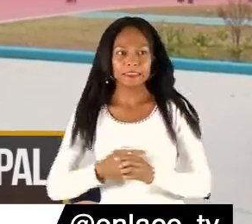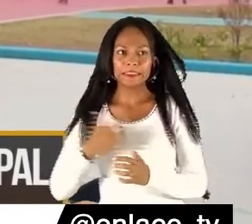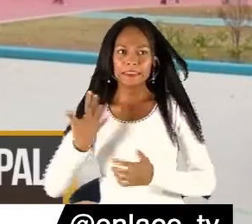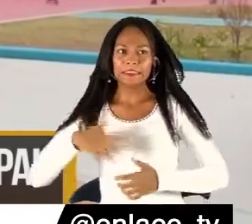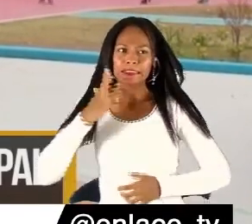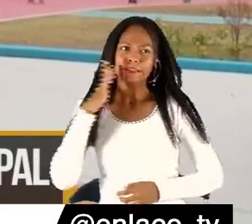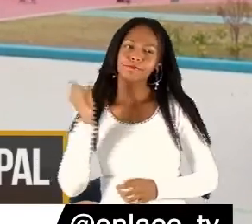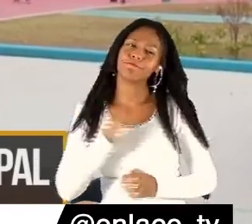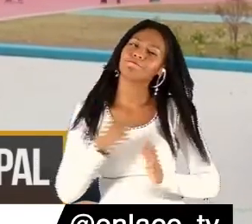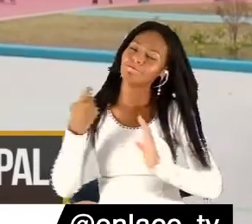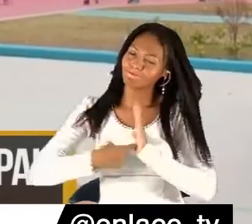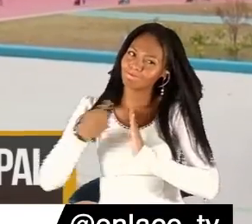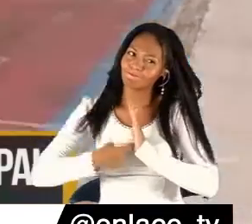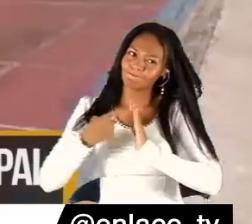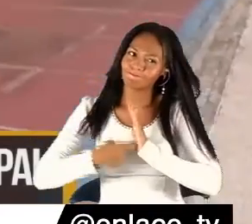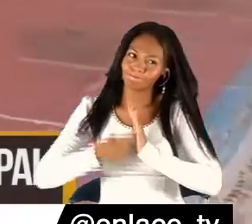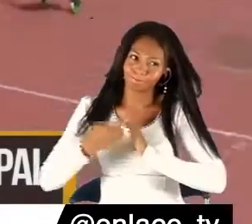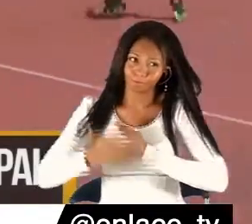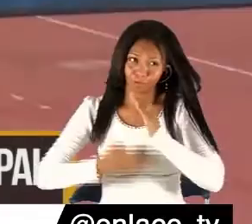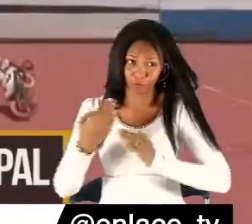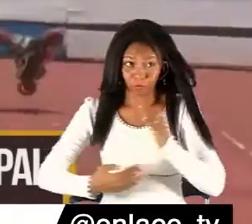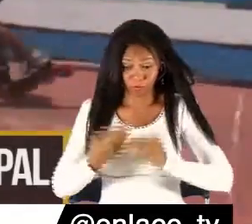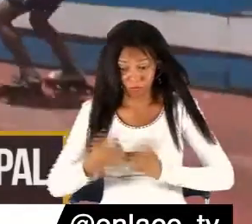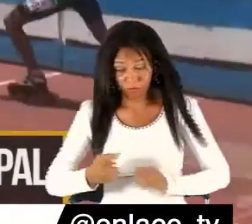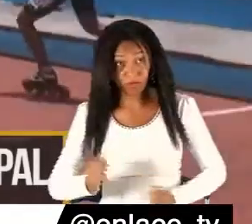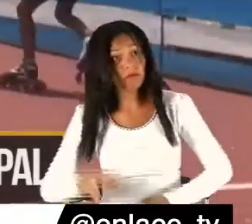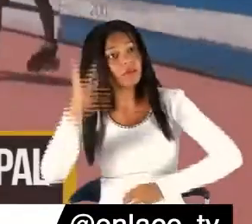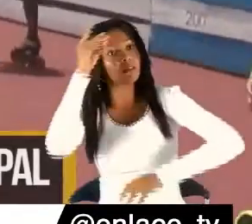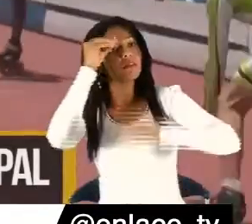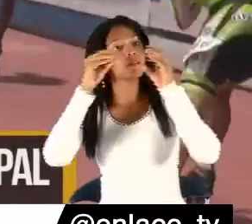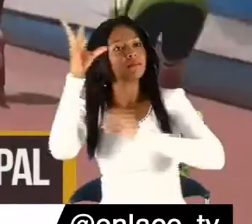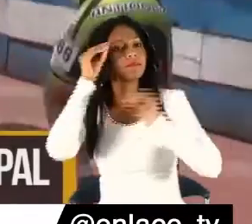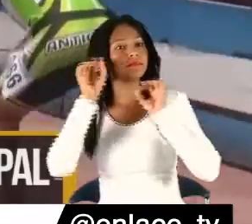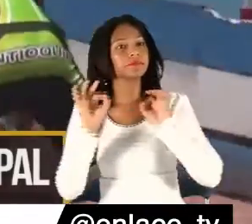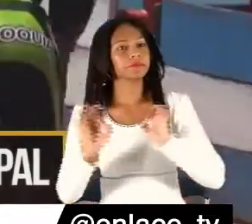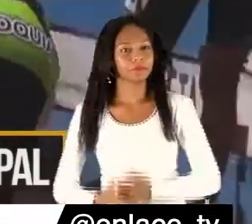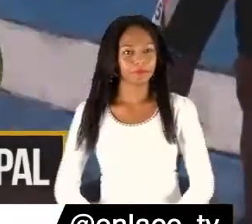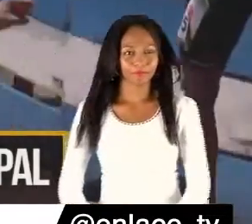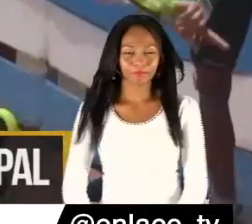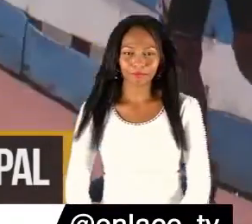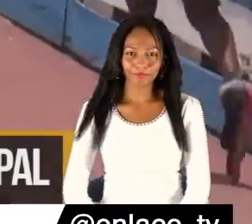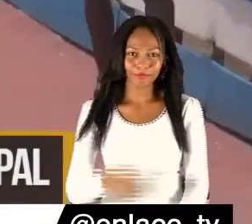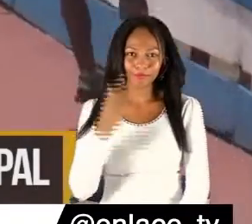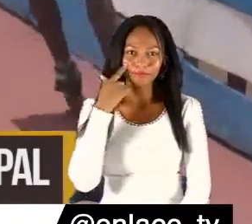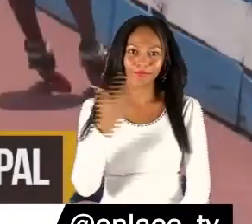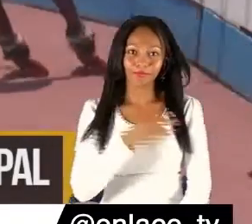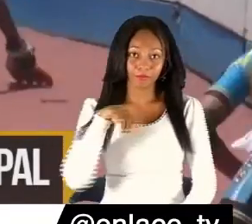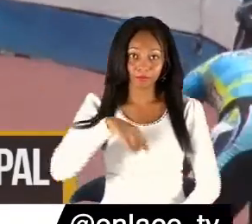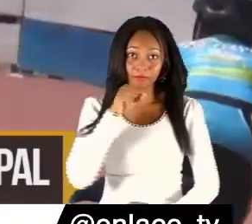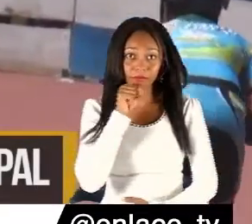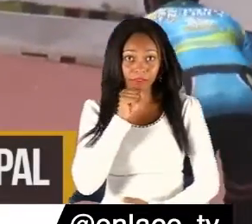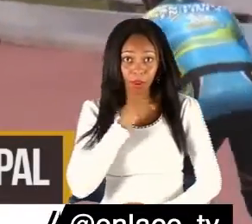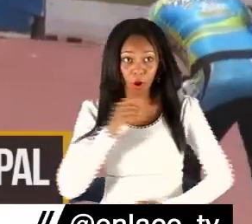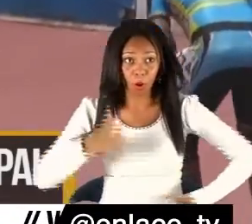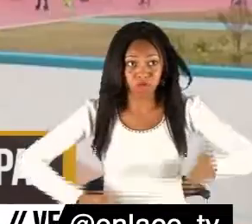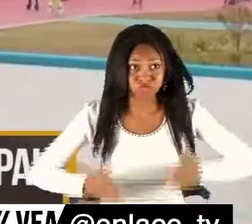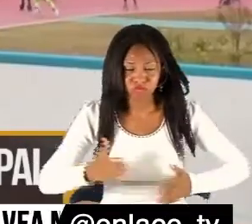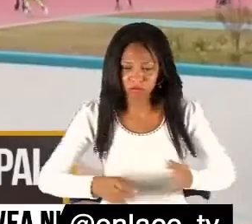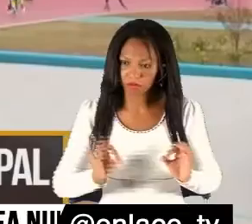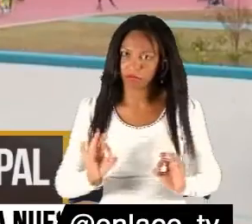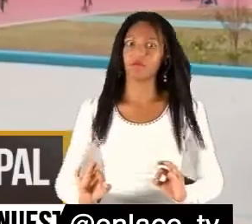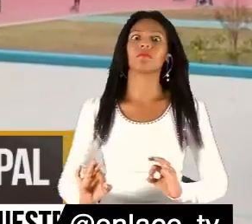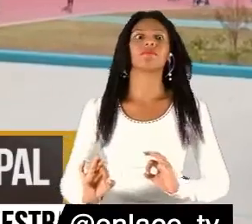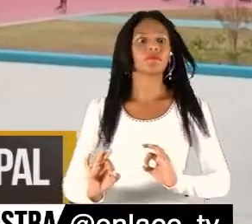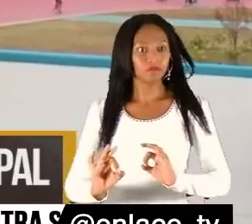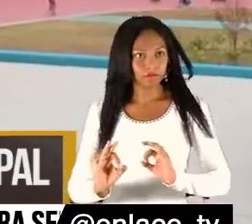corregir, que deben seguir trabajando con sus profesores a futuro. Para el presidente del Club San Silvestre, la calidad del patinaje de Barranca Bermeja es alto. Barranca Bermeja es